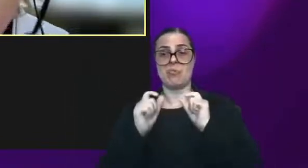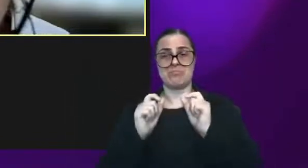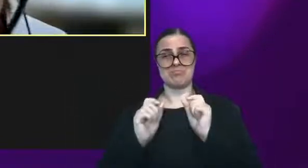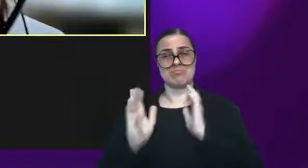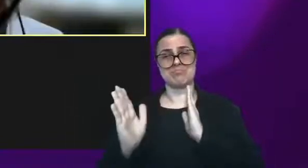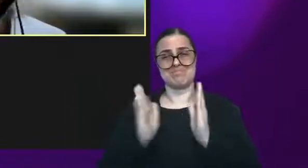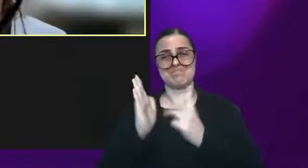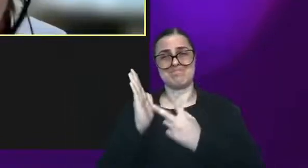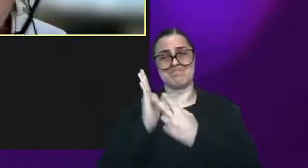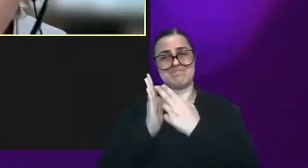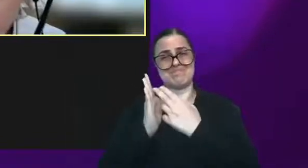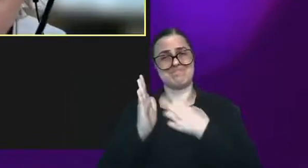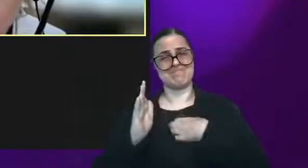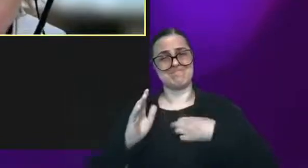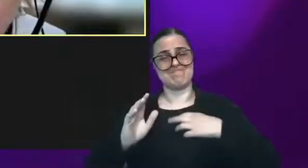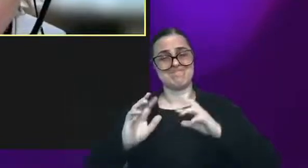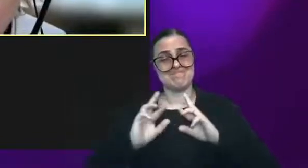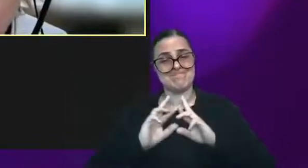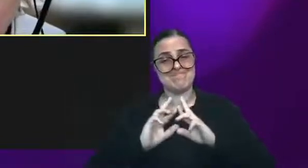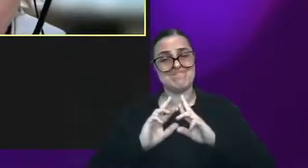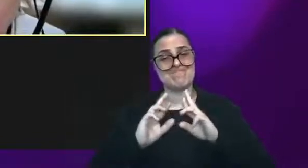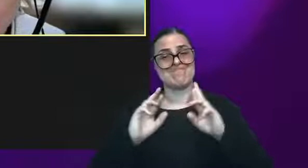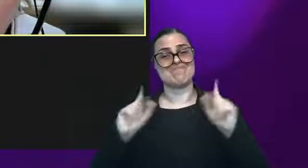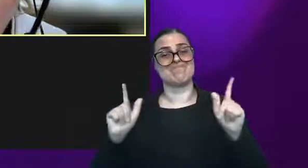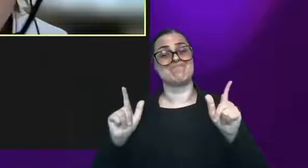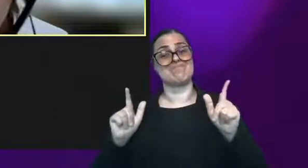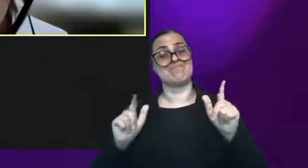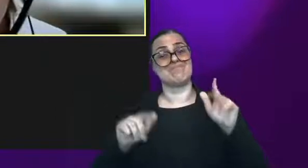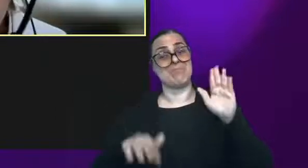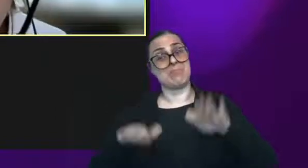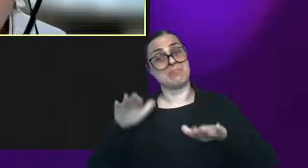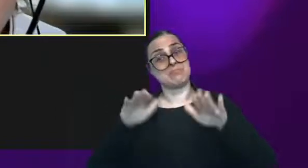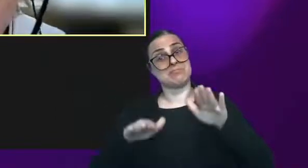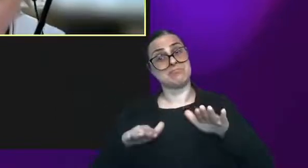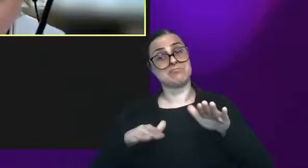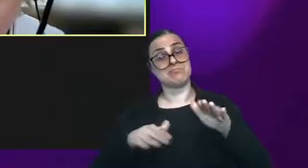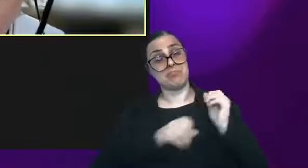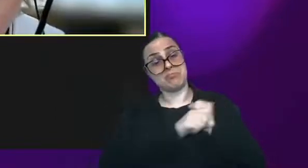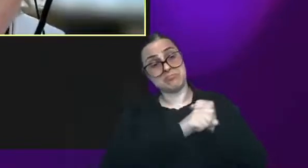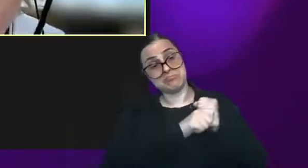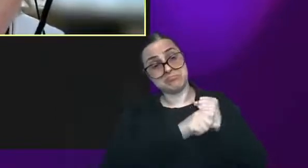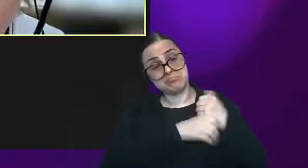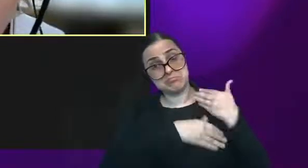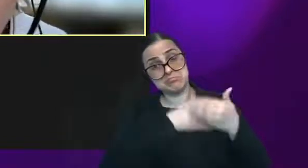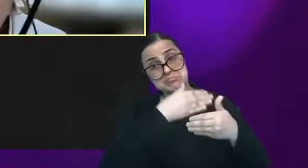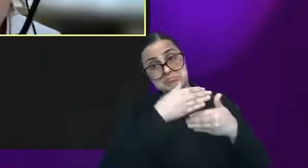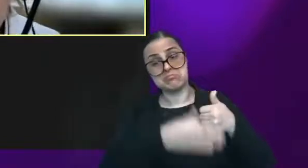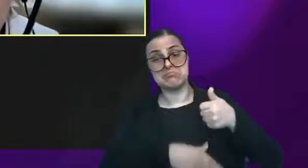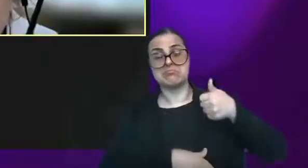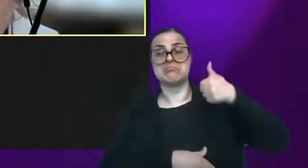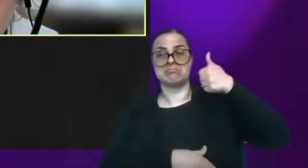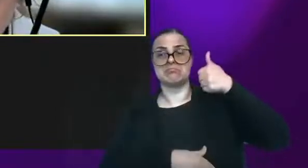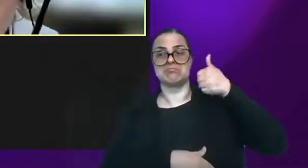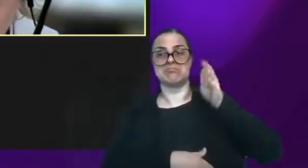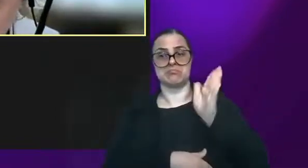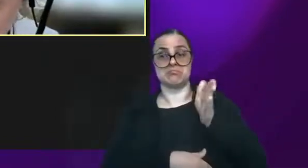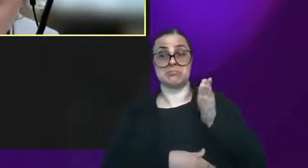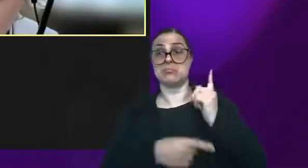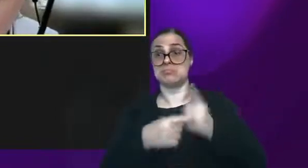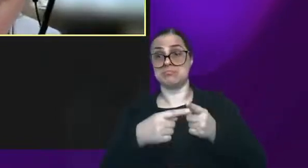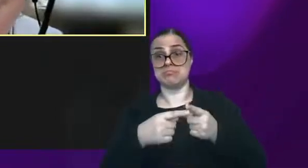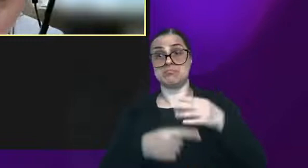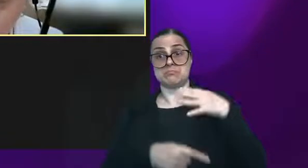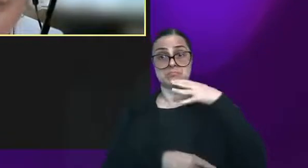digamos que mejoró mucho en los últimos años este problema, porque obviamente con todas las imágenes que tenemos